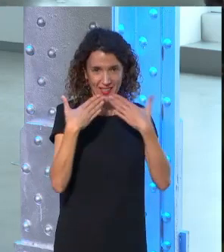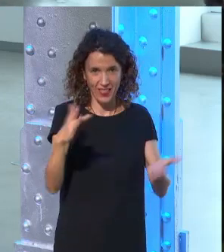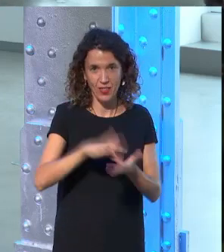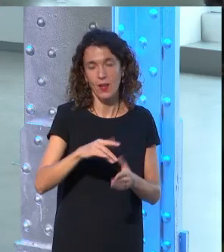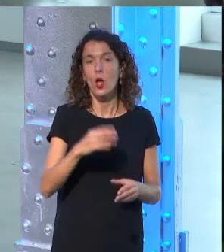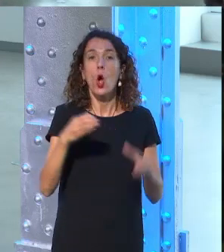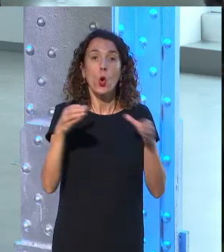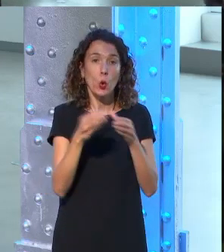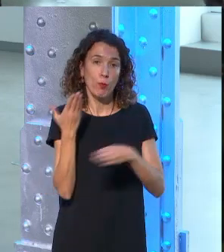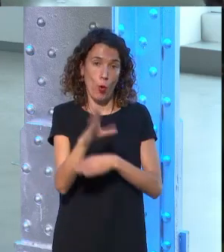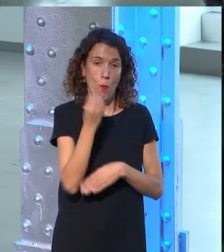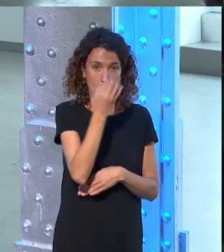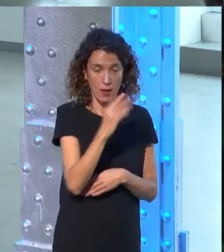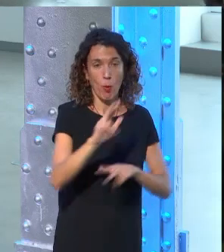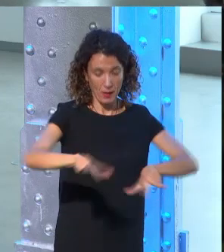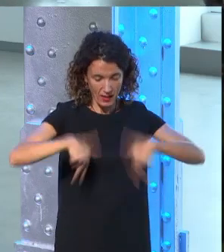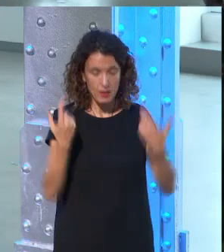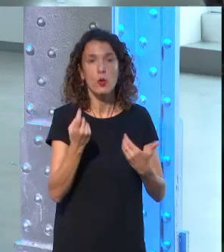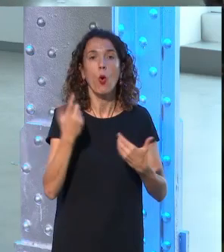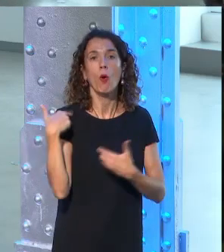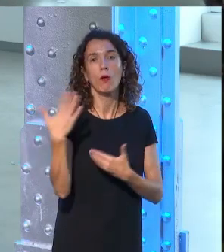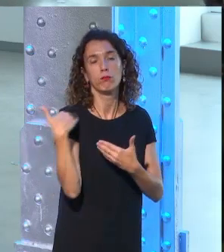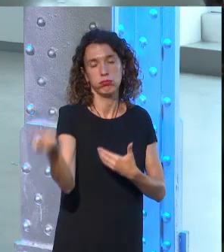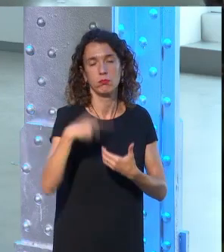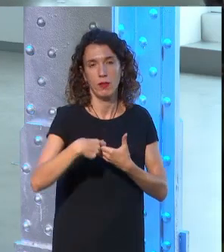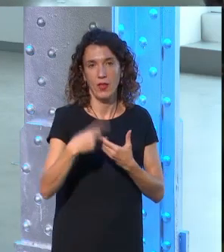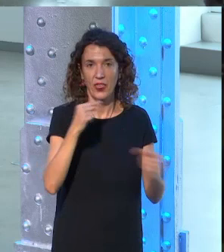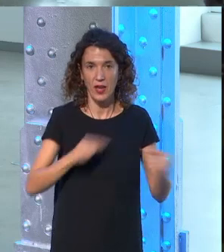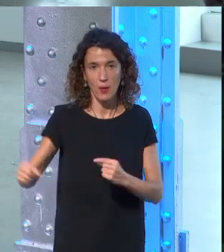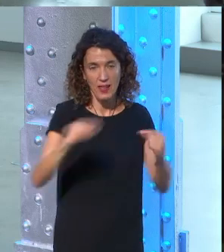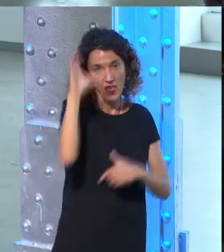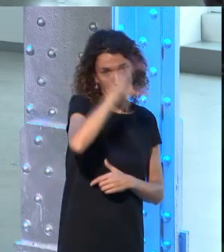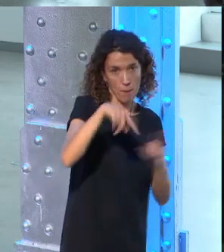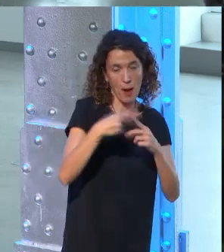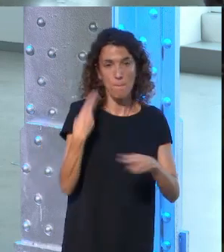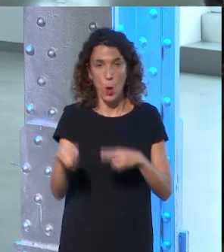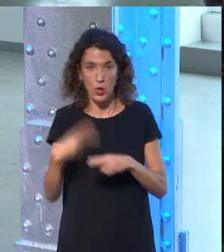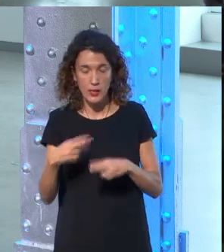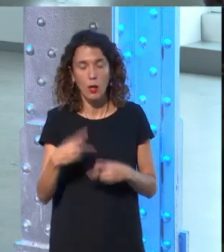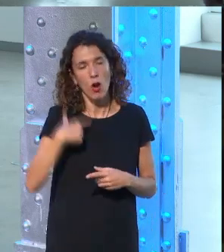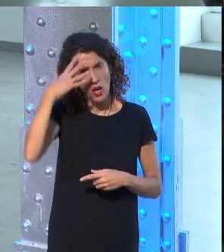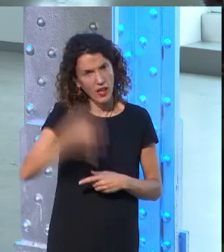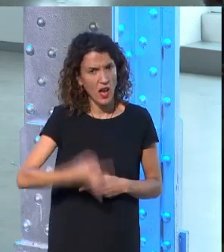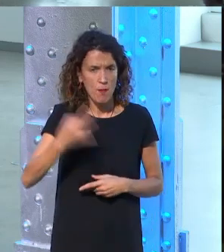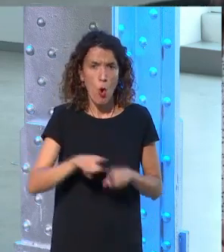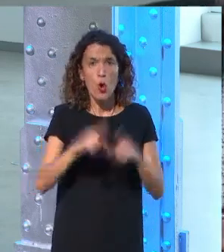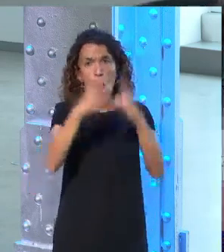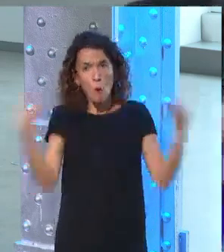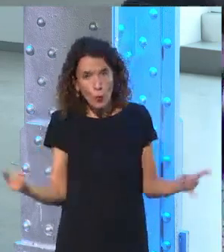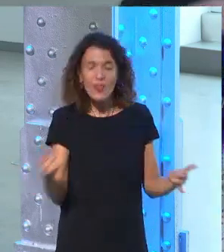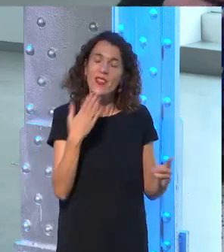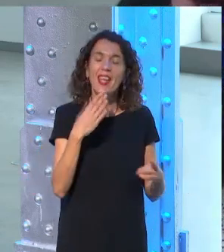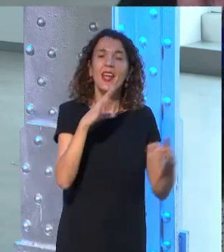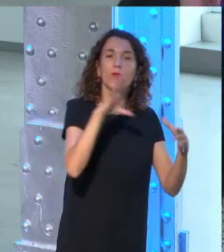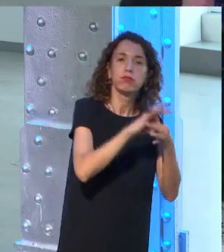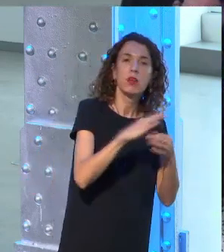nombre del Partido Socialista por permitirnos participar en este debate entre científicos y políticos, porque creemos que es este puente entre ciencia y